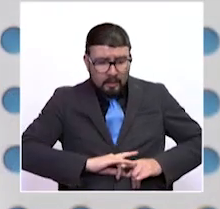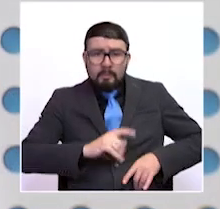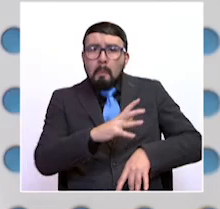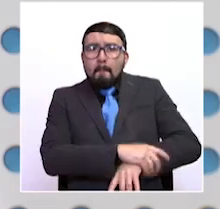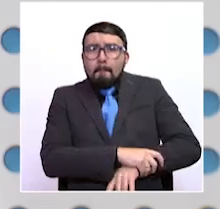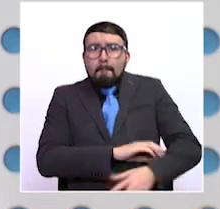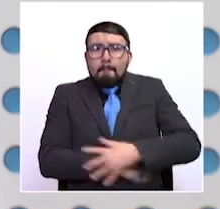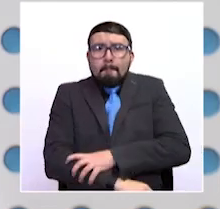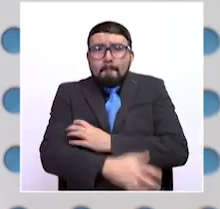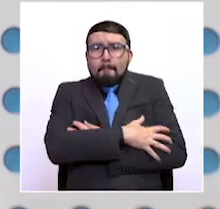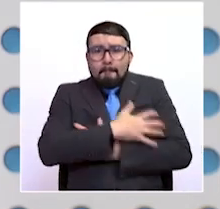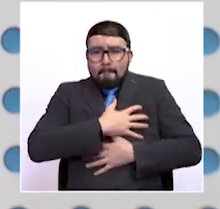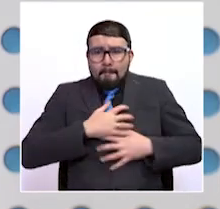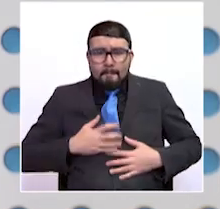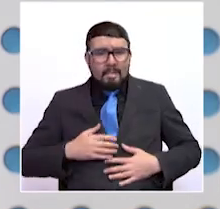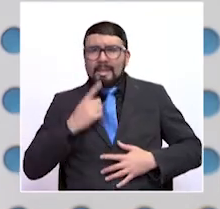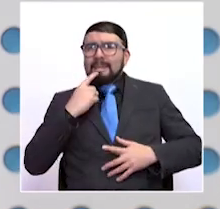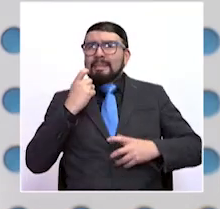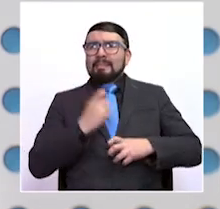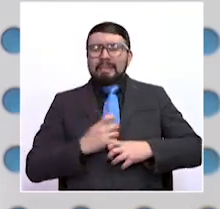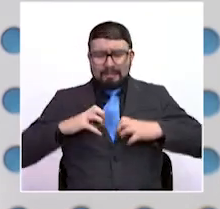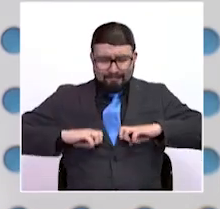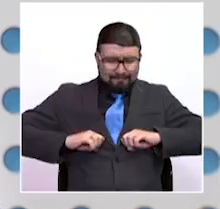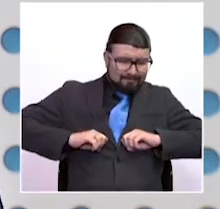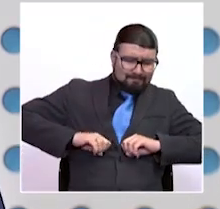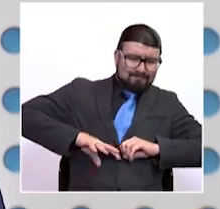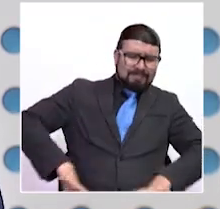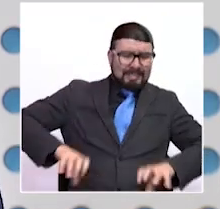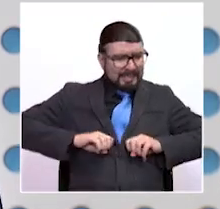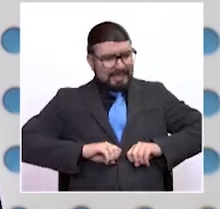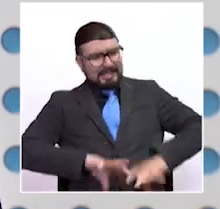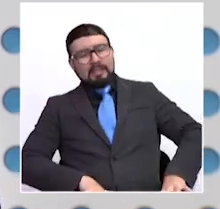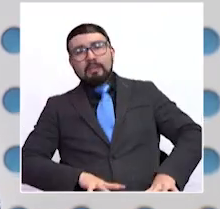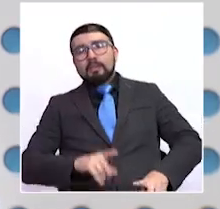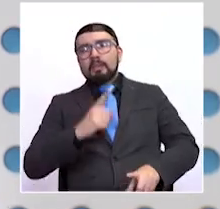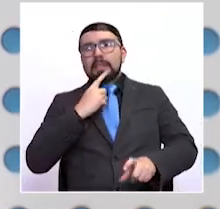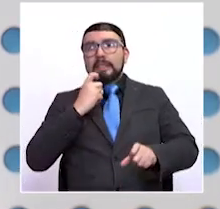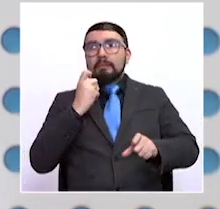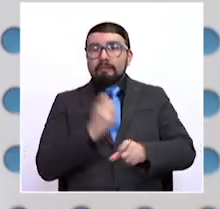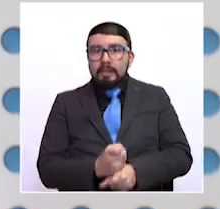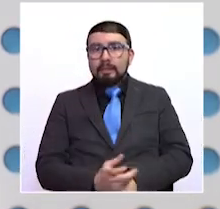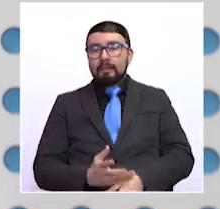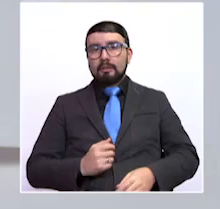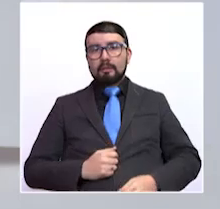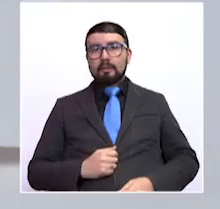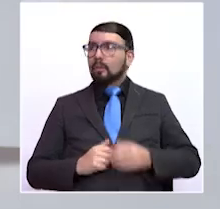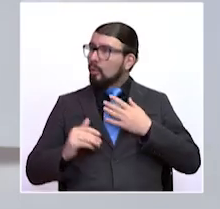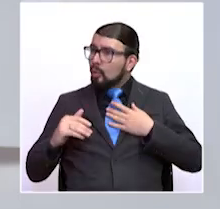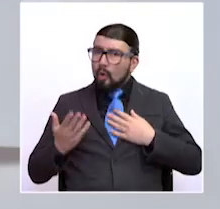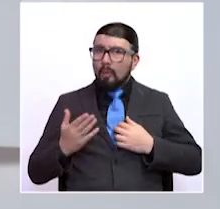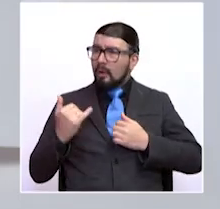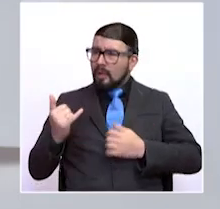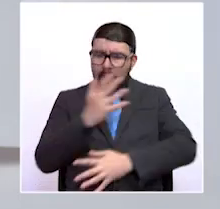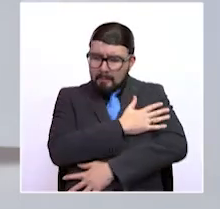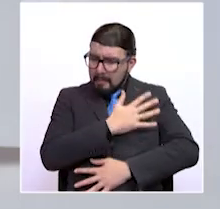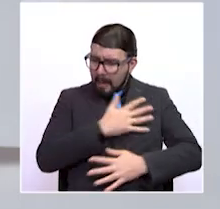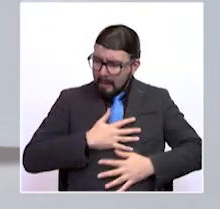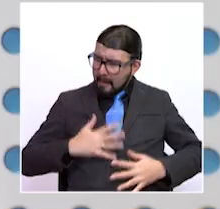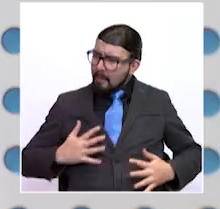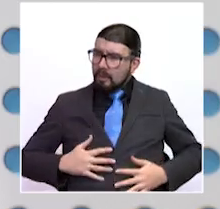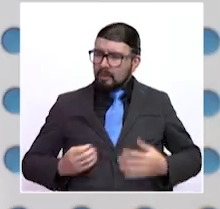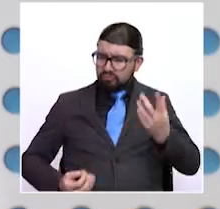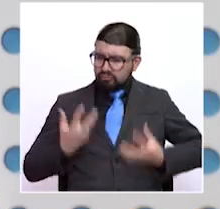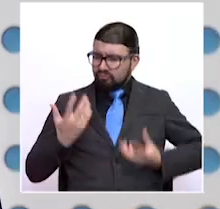cuerpo y es mucho más difícil después quitarle esa ropa al paciente. ¿Y cómo se apaga esa ropa? Entonces muchas veces